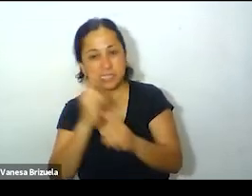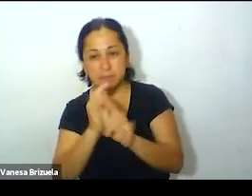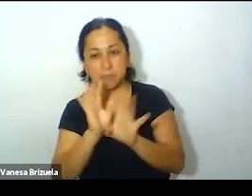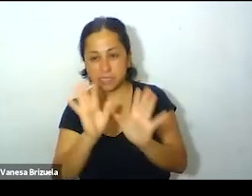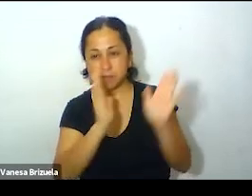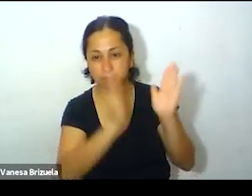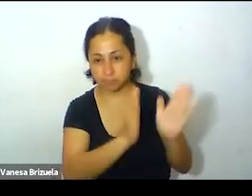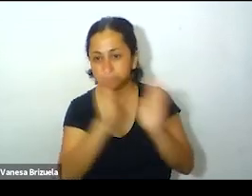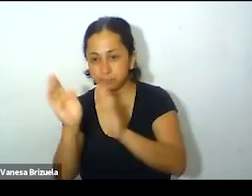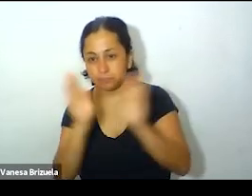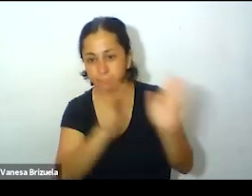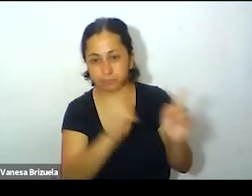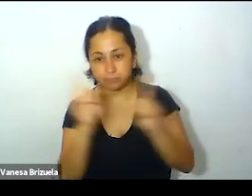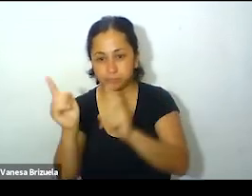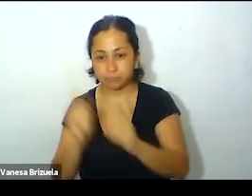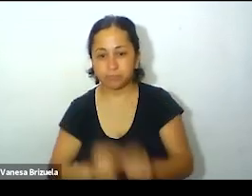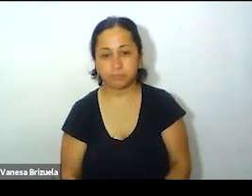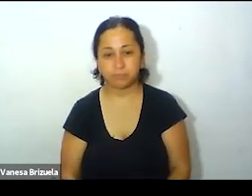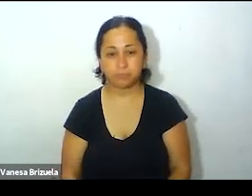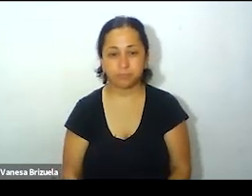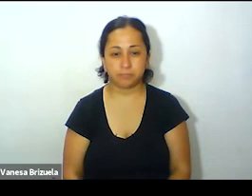Como acá el color y lo cambio.